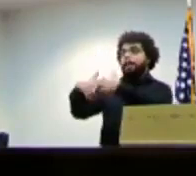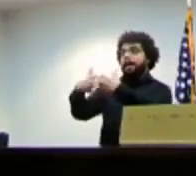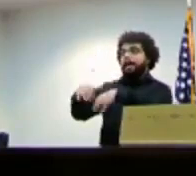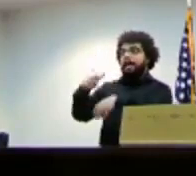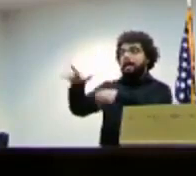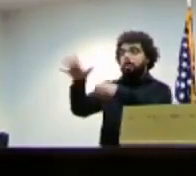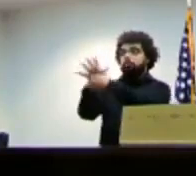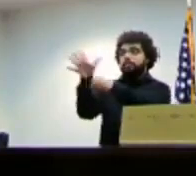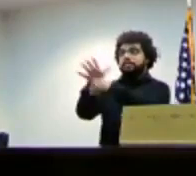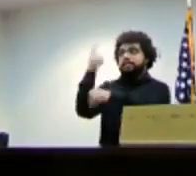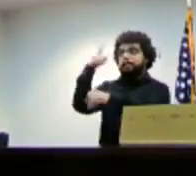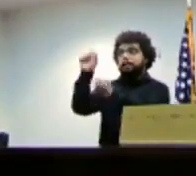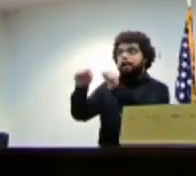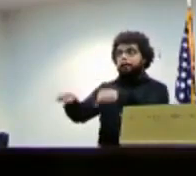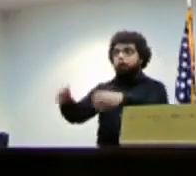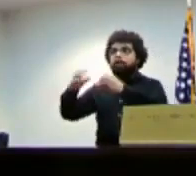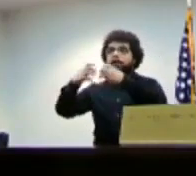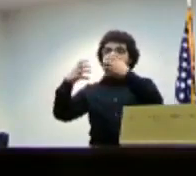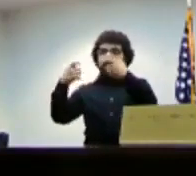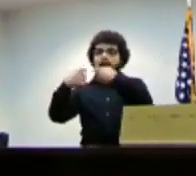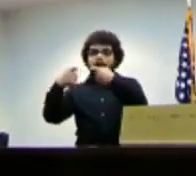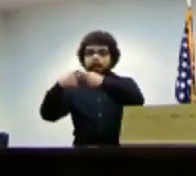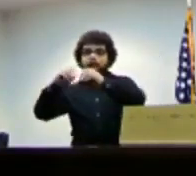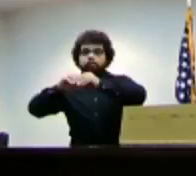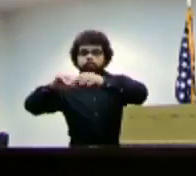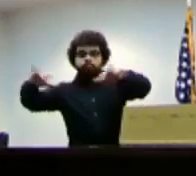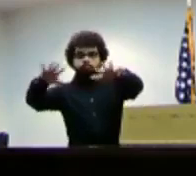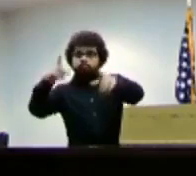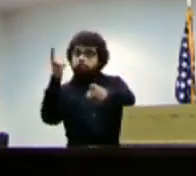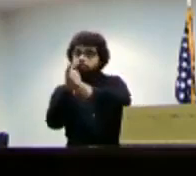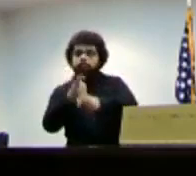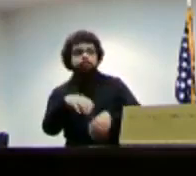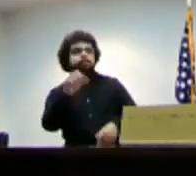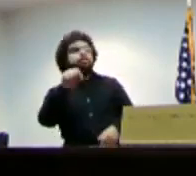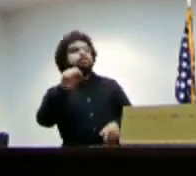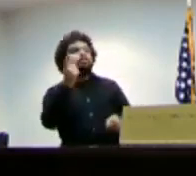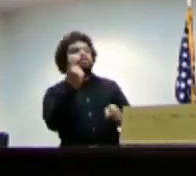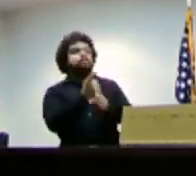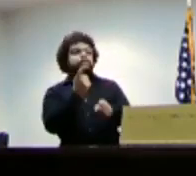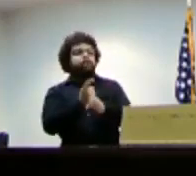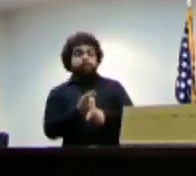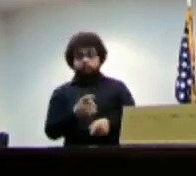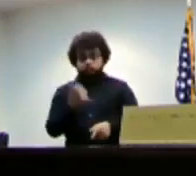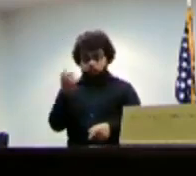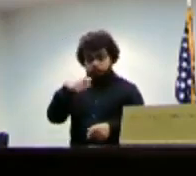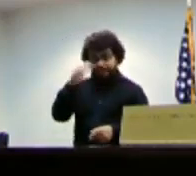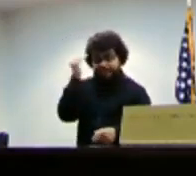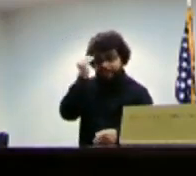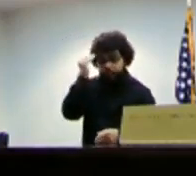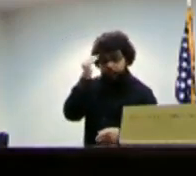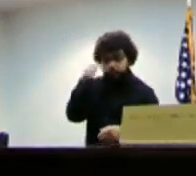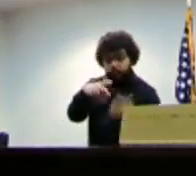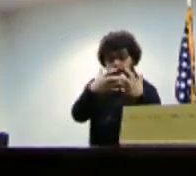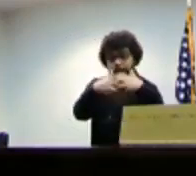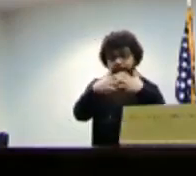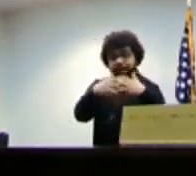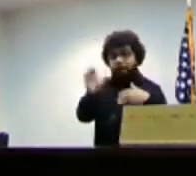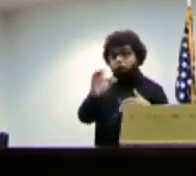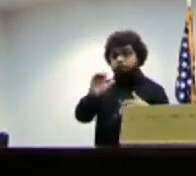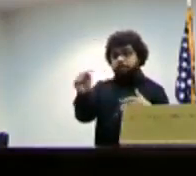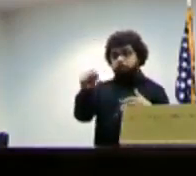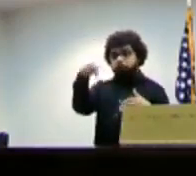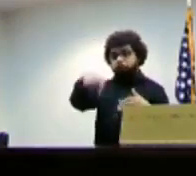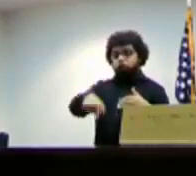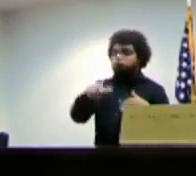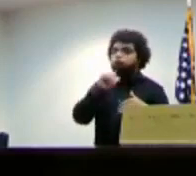Y correcto. Eso es correcto en este momento. Y le pregunto si al esa planta estar sin funcionar, ustedes en las otras